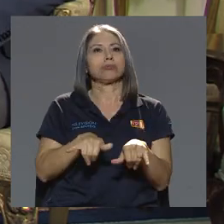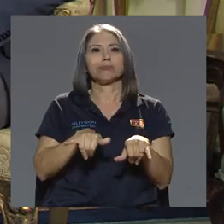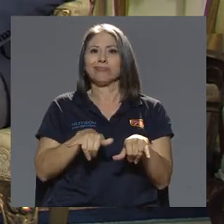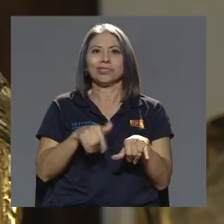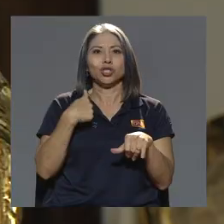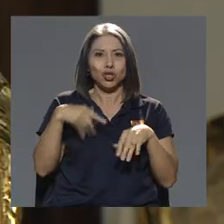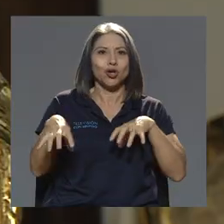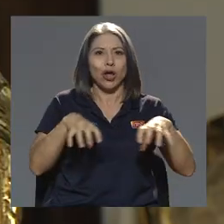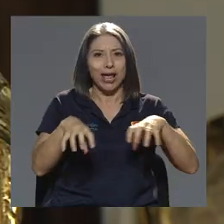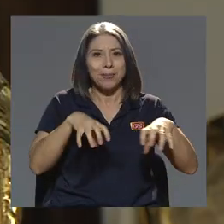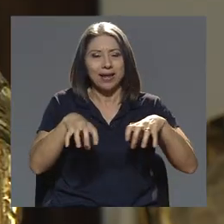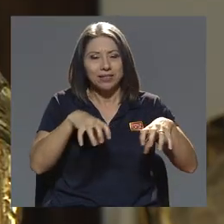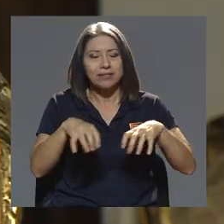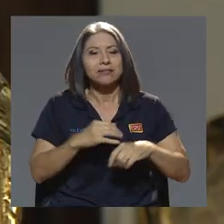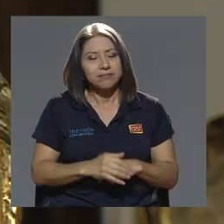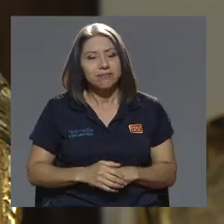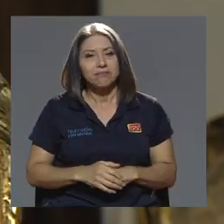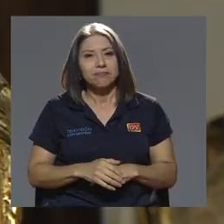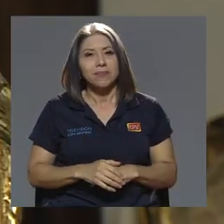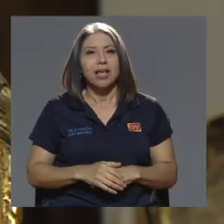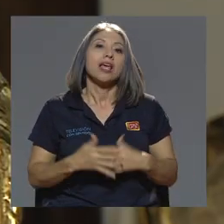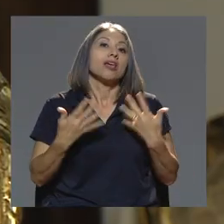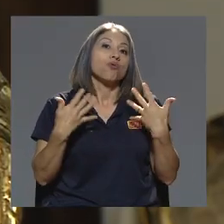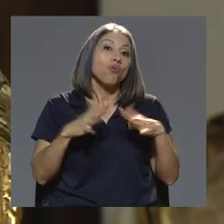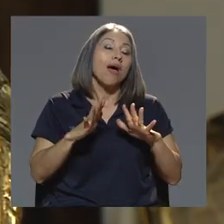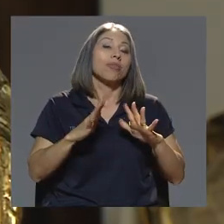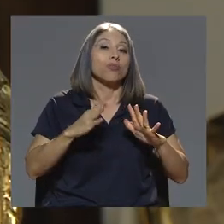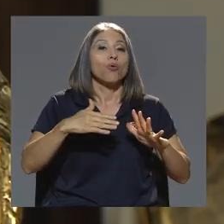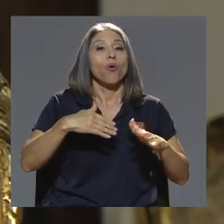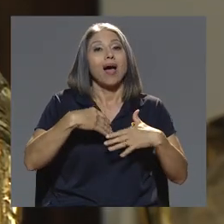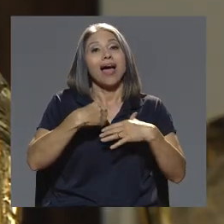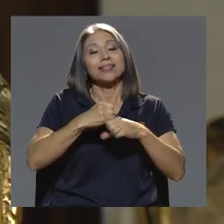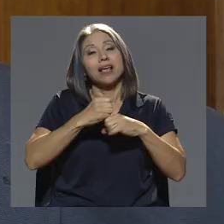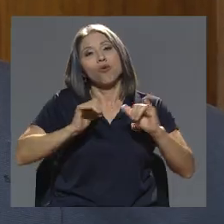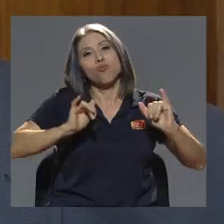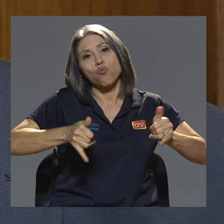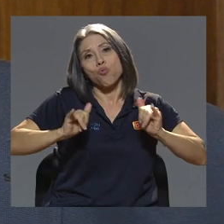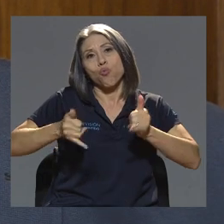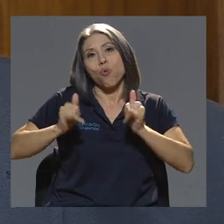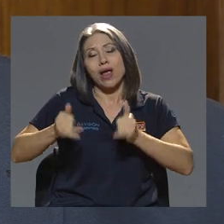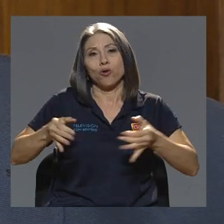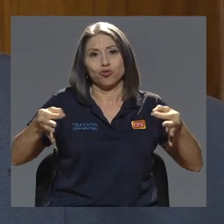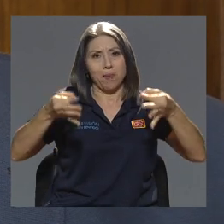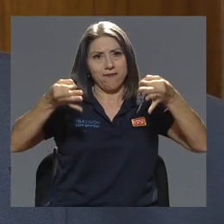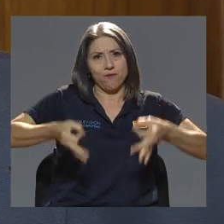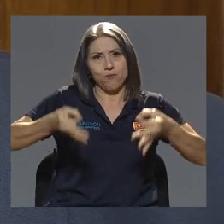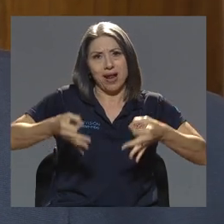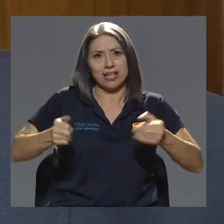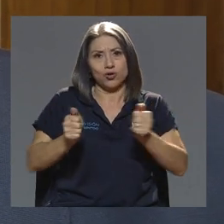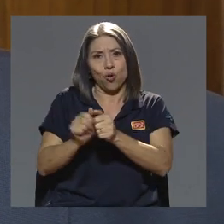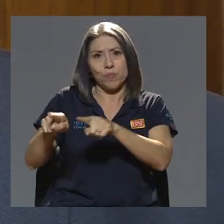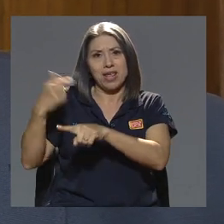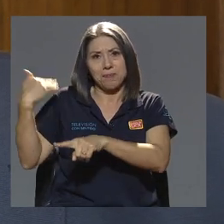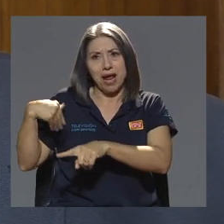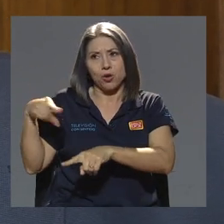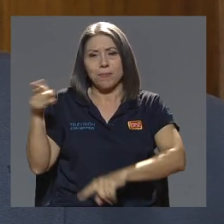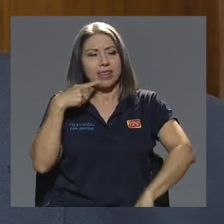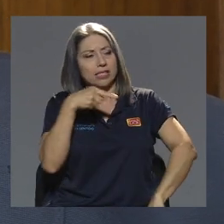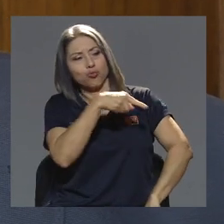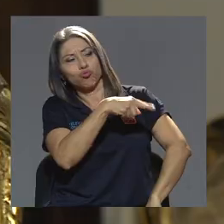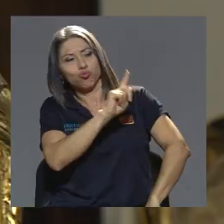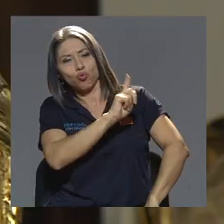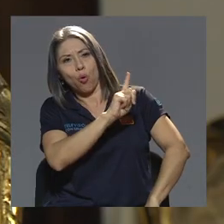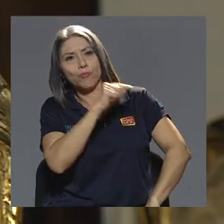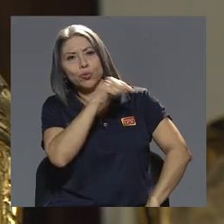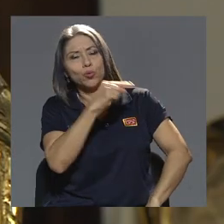¿verdad? Y por supuesto, cuando había juegos de ya más formales con mi hermano me decía, no, tú no, tú eres mujer,